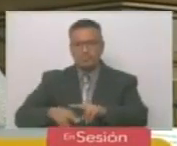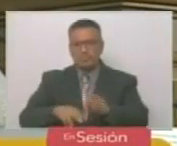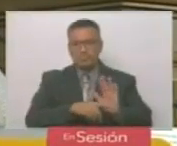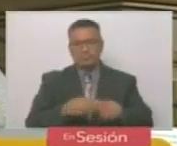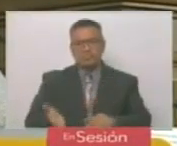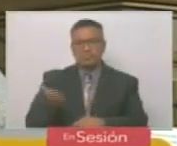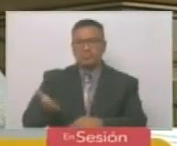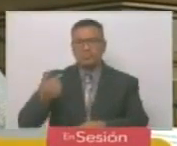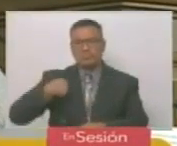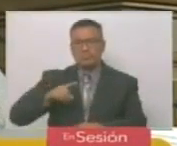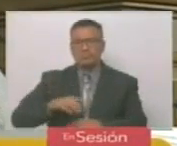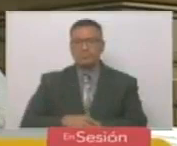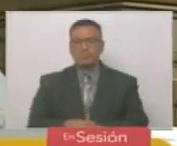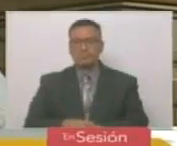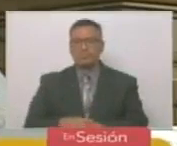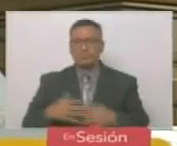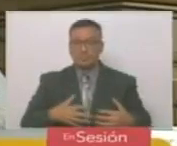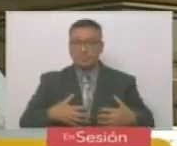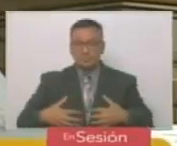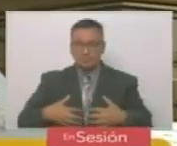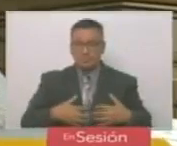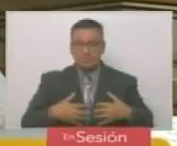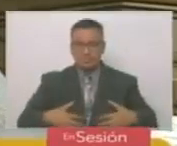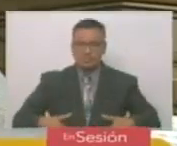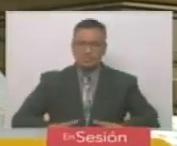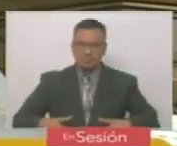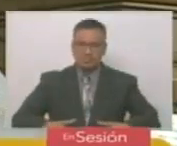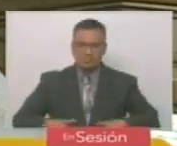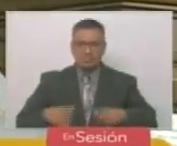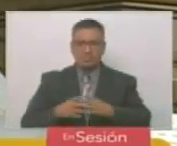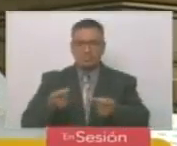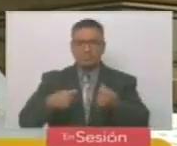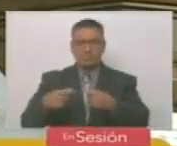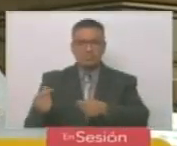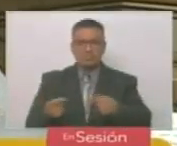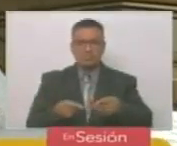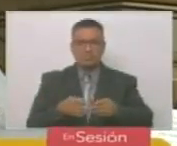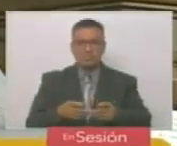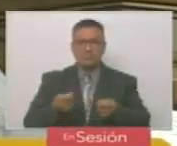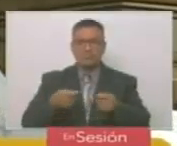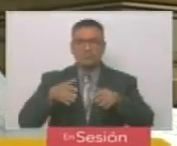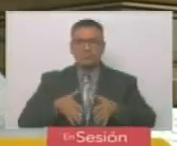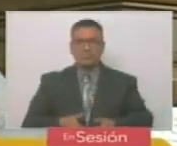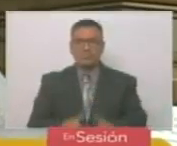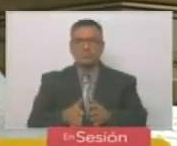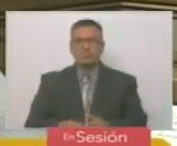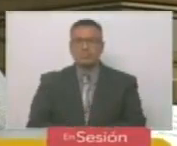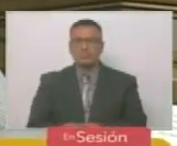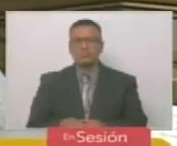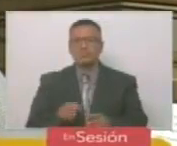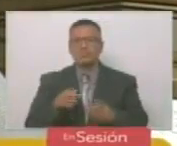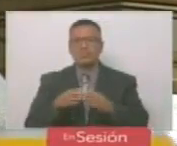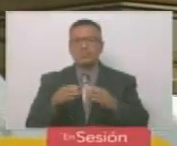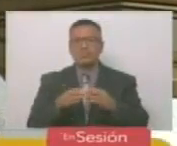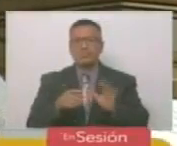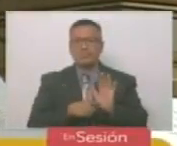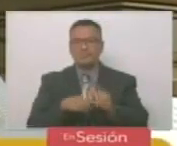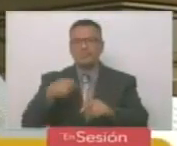destacando, entre otros, la lucha por erradicar el mercantilismo del nacimiento, combatir la violencia